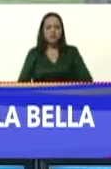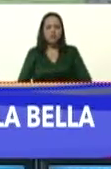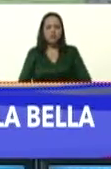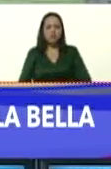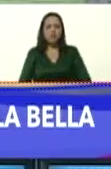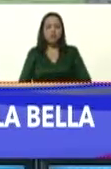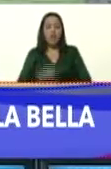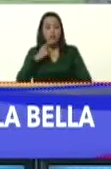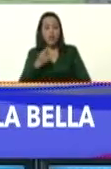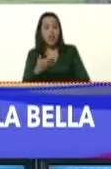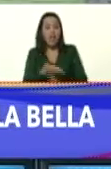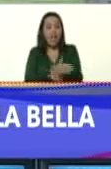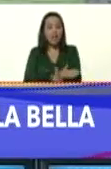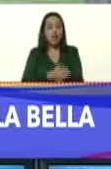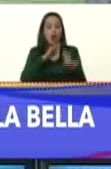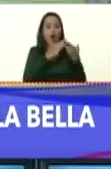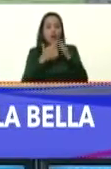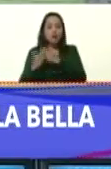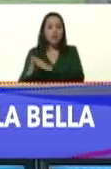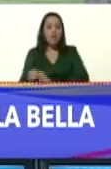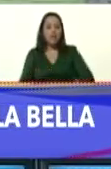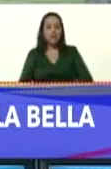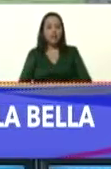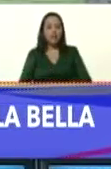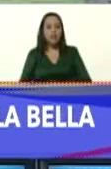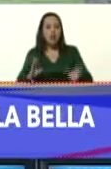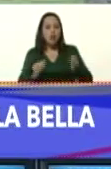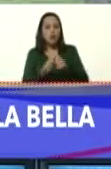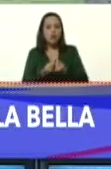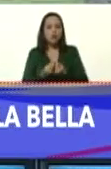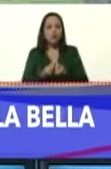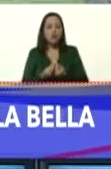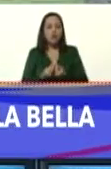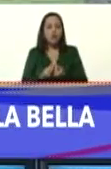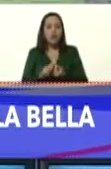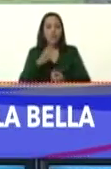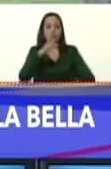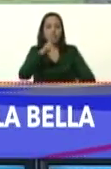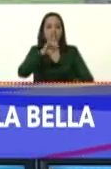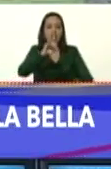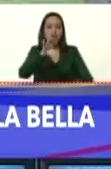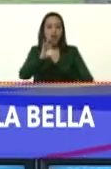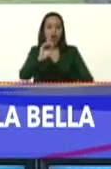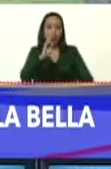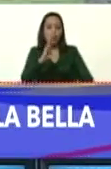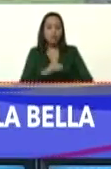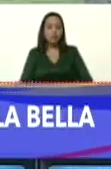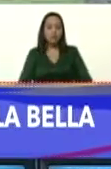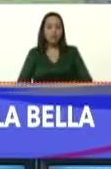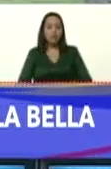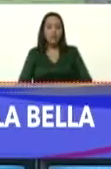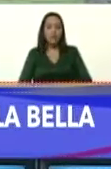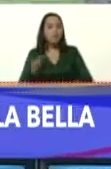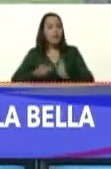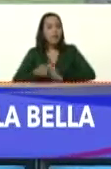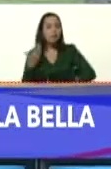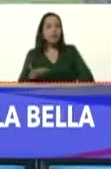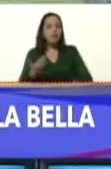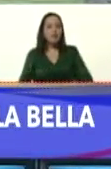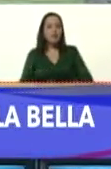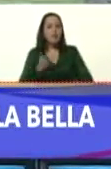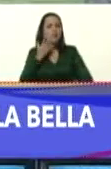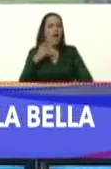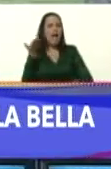Yo dije, las comunidades populares a través de las BRICOT es prioridad. Porque uno va a algunas comunidades populares. Yo ayer fui al 23 de